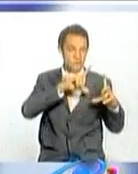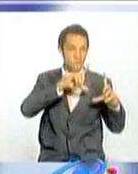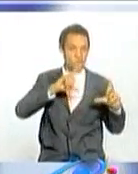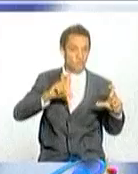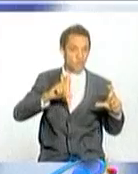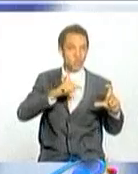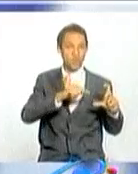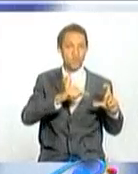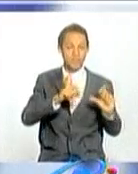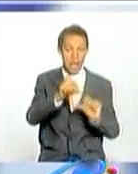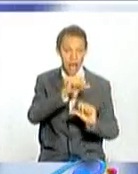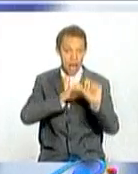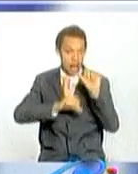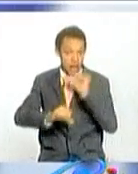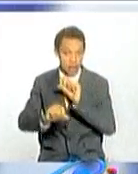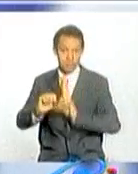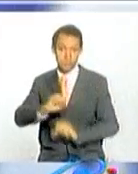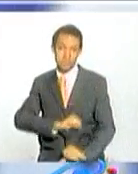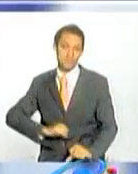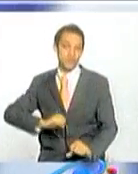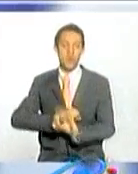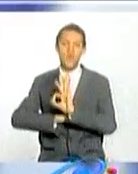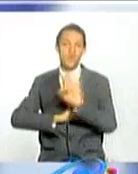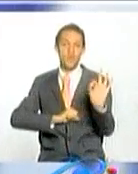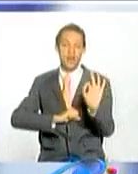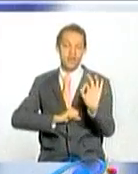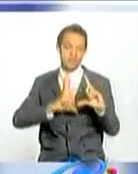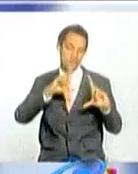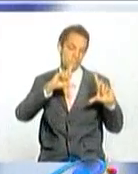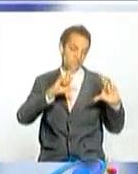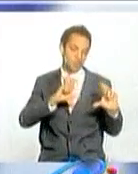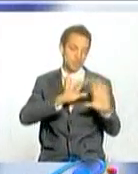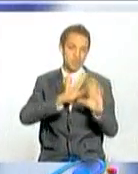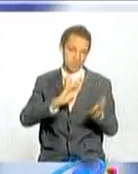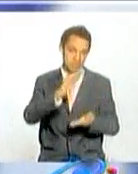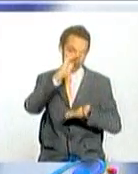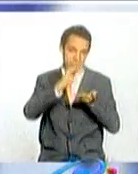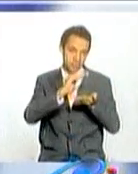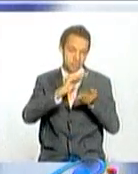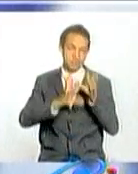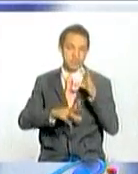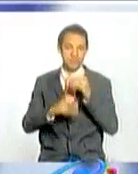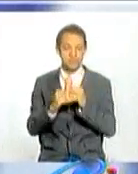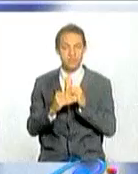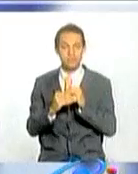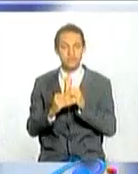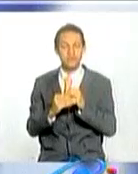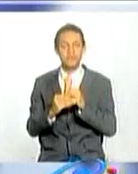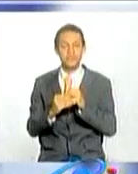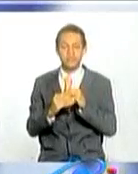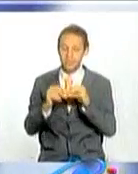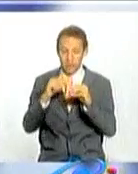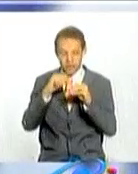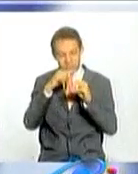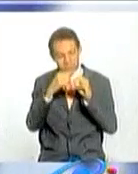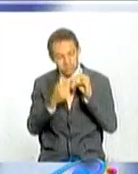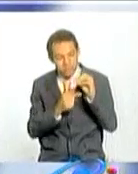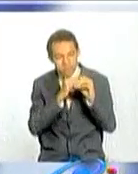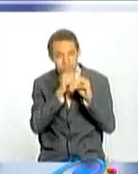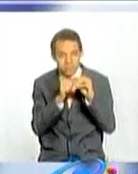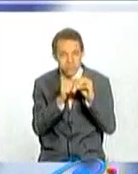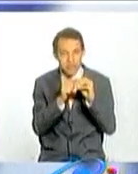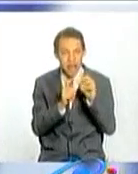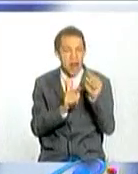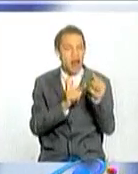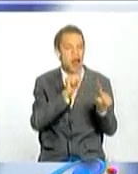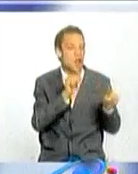no reemplaza en ningún momento la ecografía, pero la complementa. Igualmente la ecografía complementa la mamografía. Hay algunas